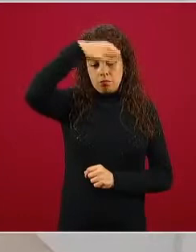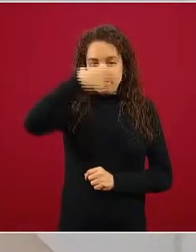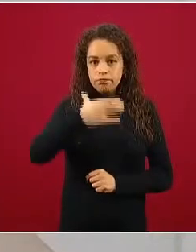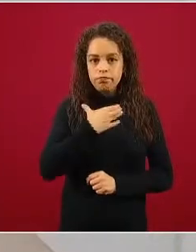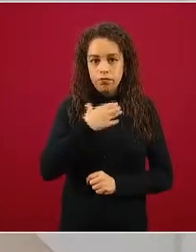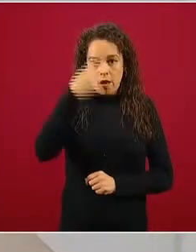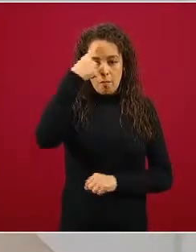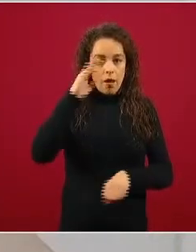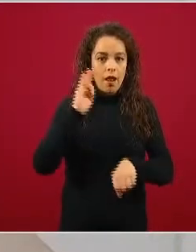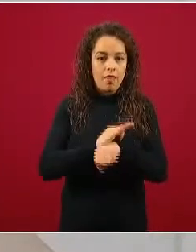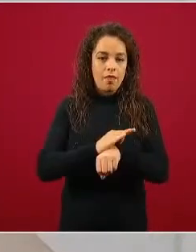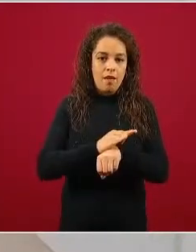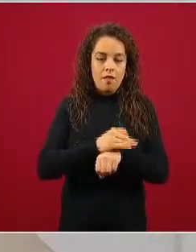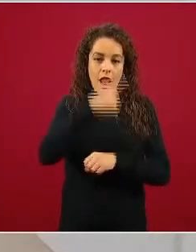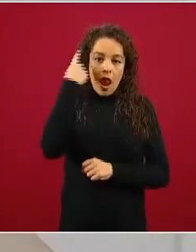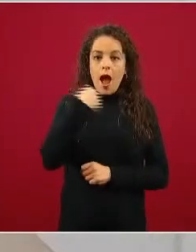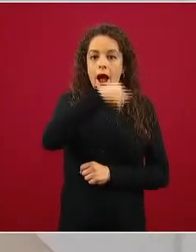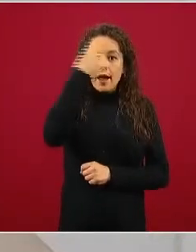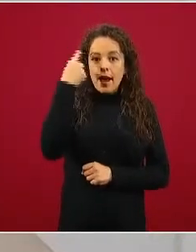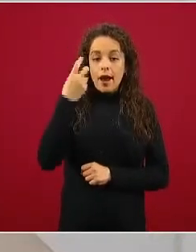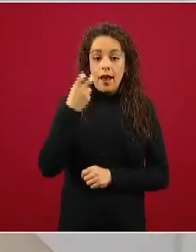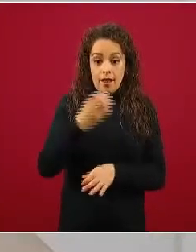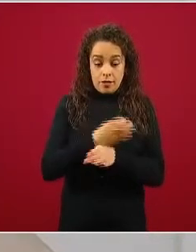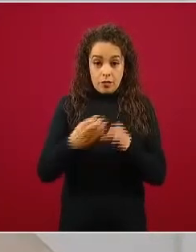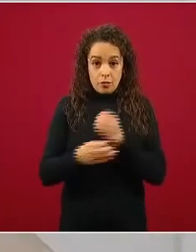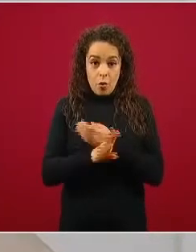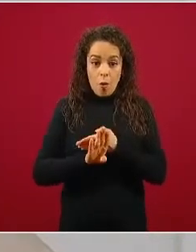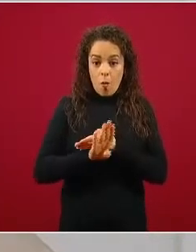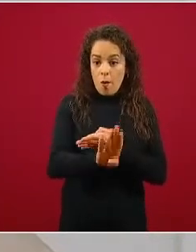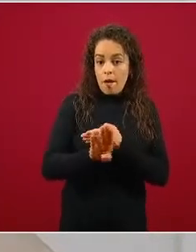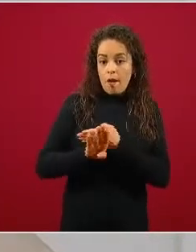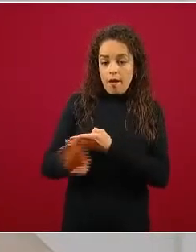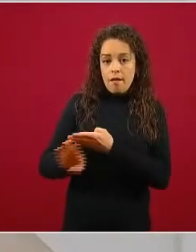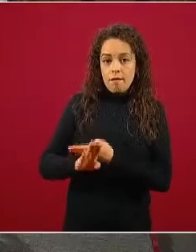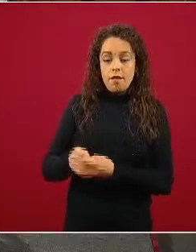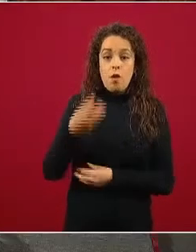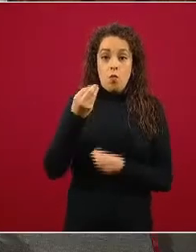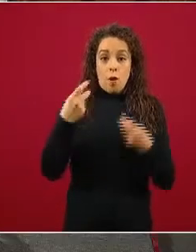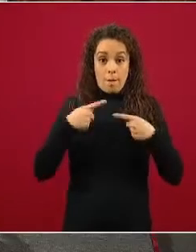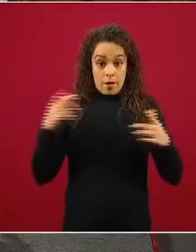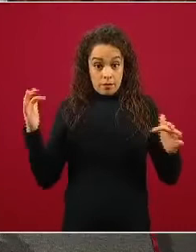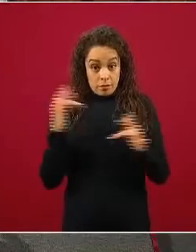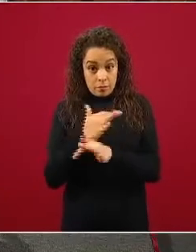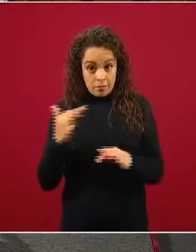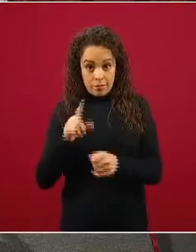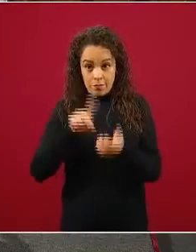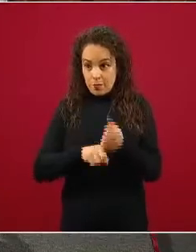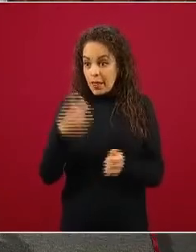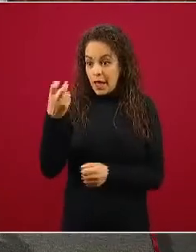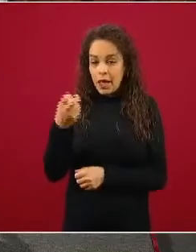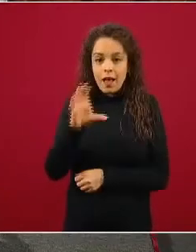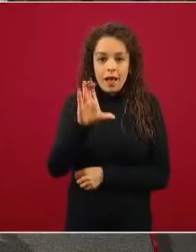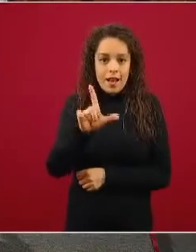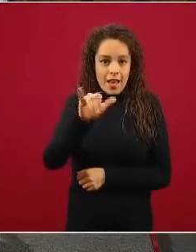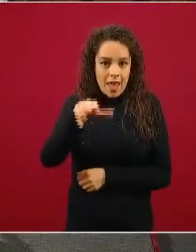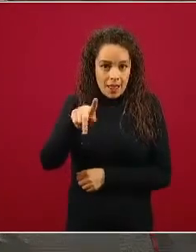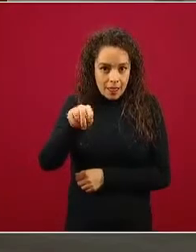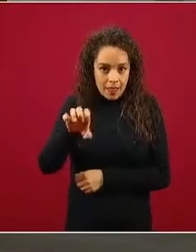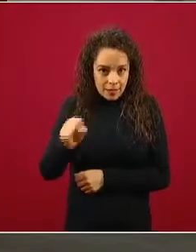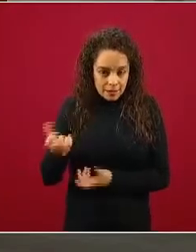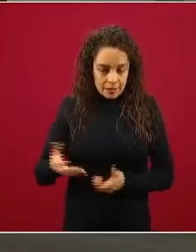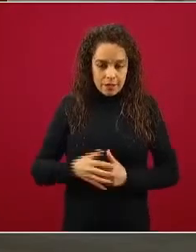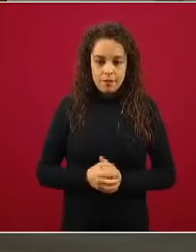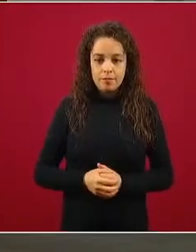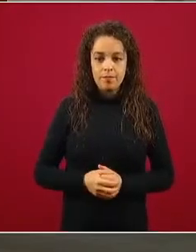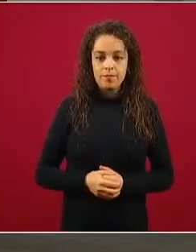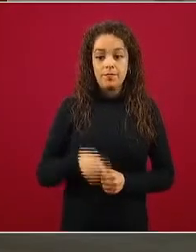cosas que evitan también que en los lugares donde se tiene mucho flujo de personas, que son los clientes, pues entonces ya sea que